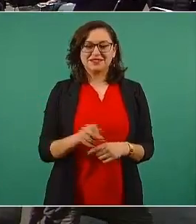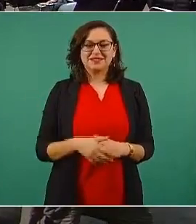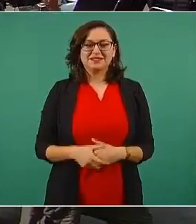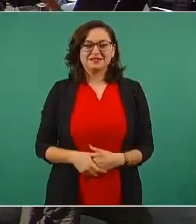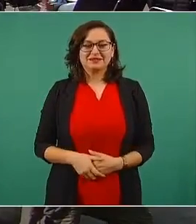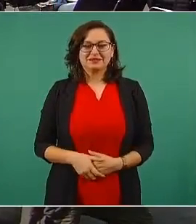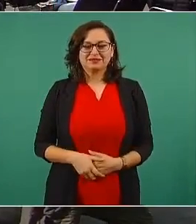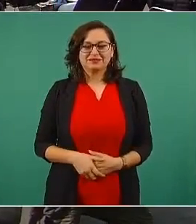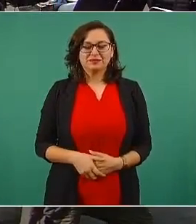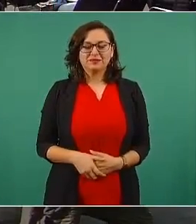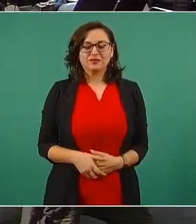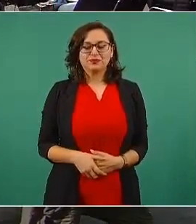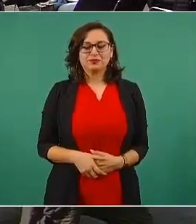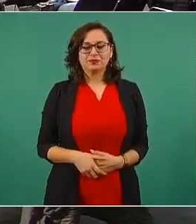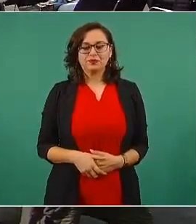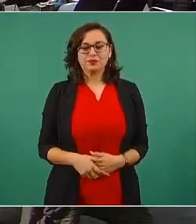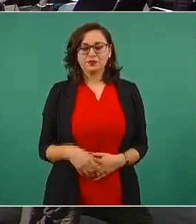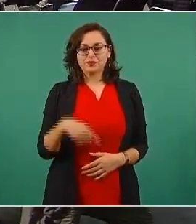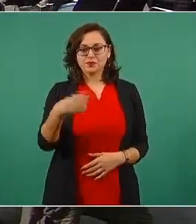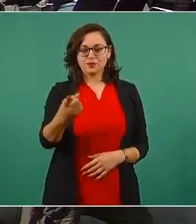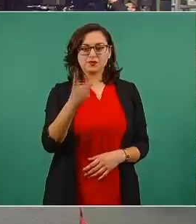La compañera.